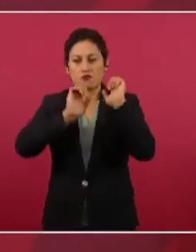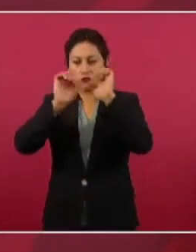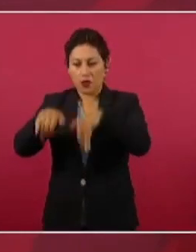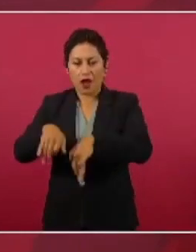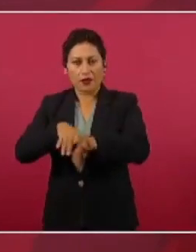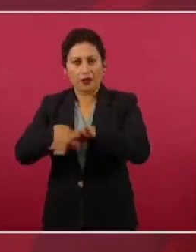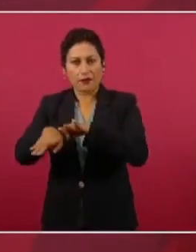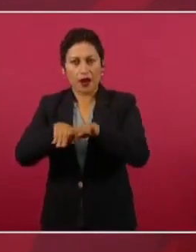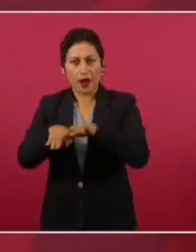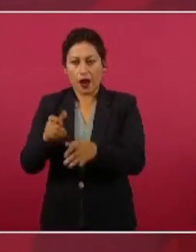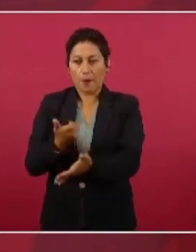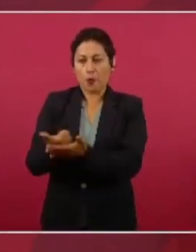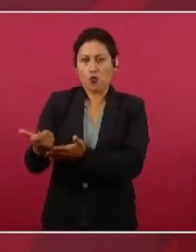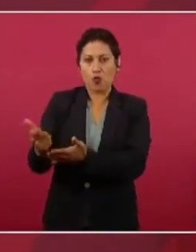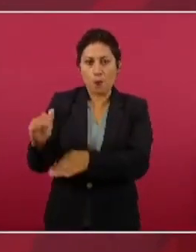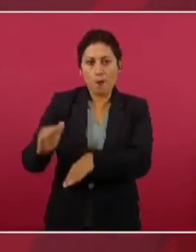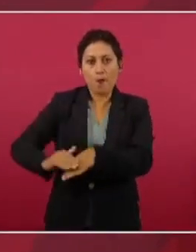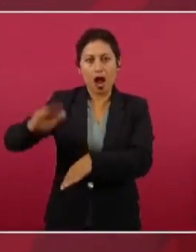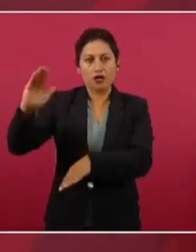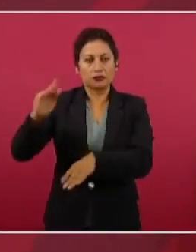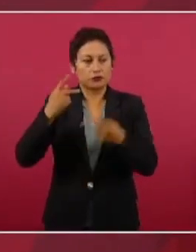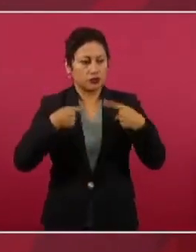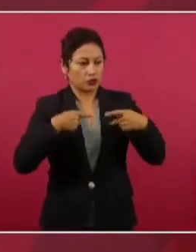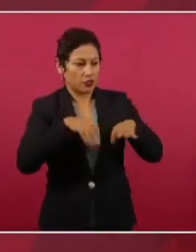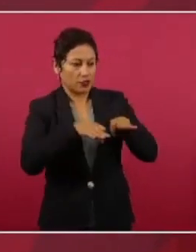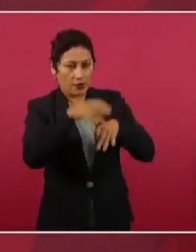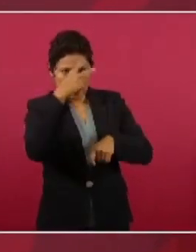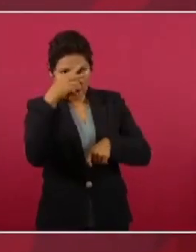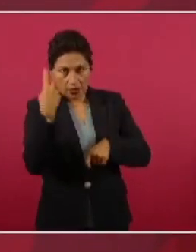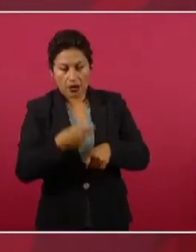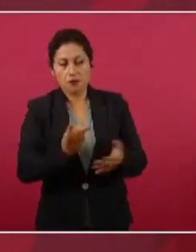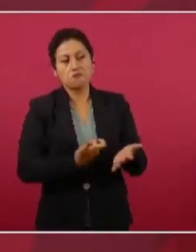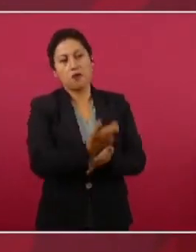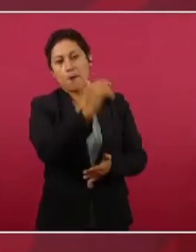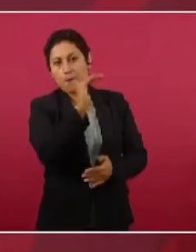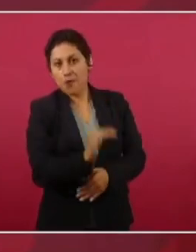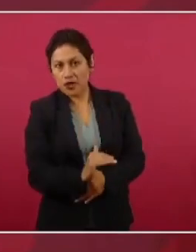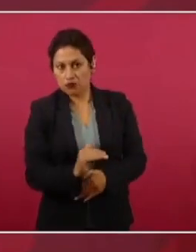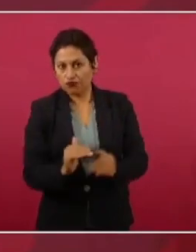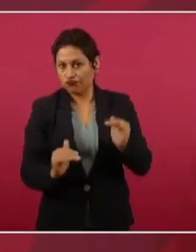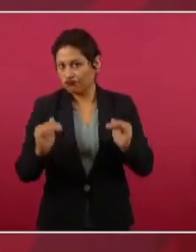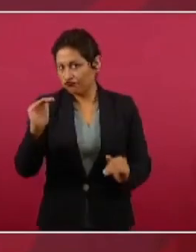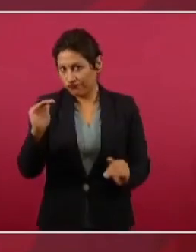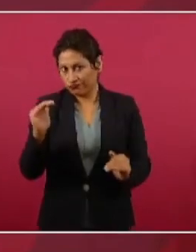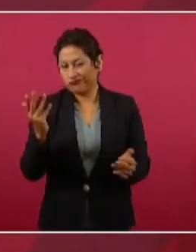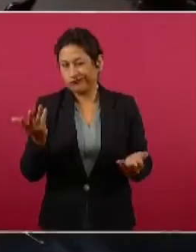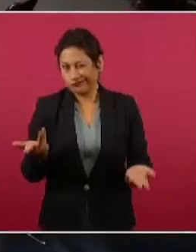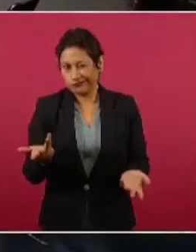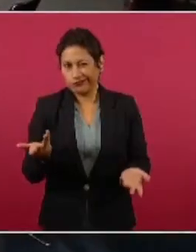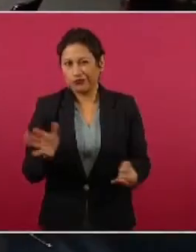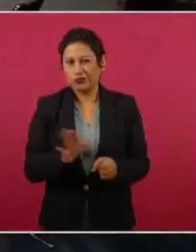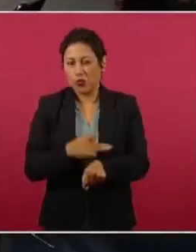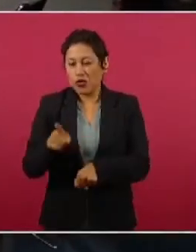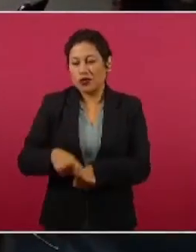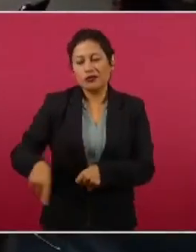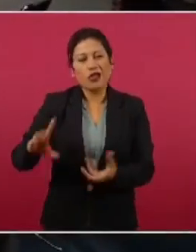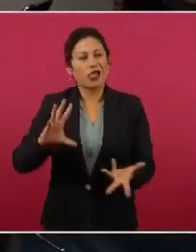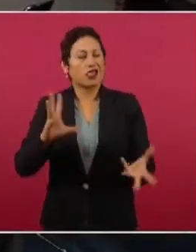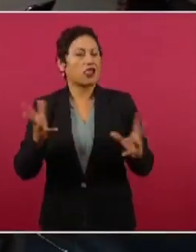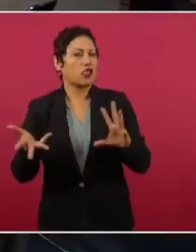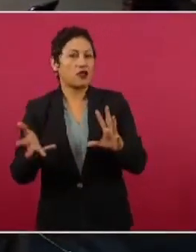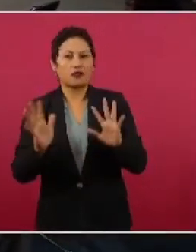mexicanos. Entonces hubo esta rebelión y habían dirigentes